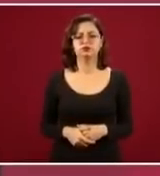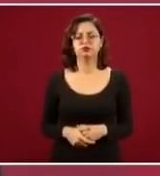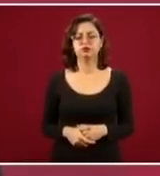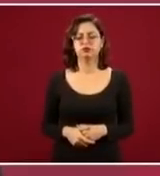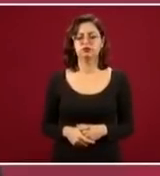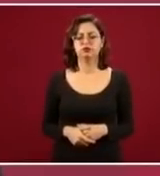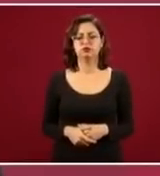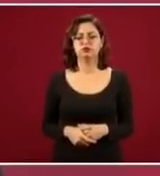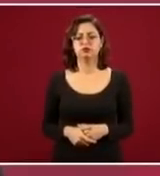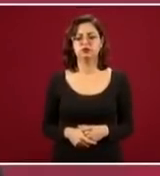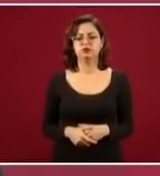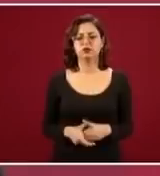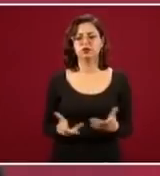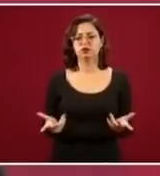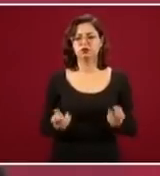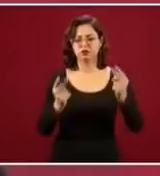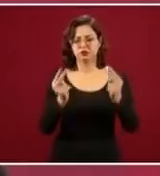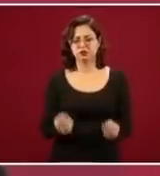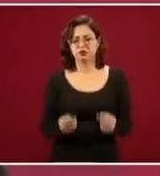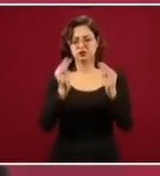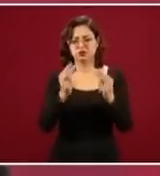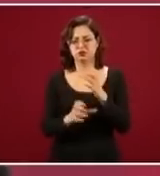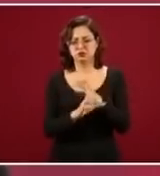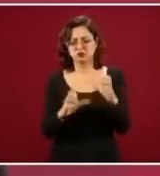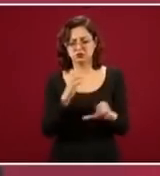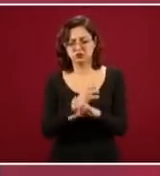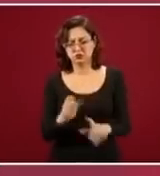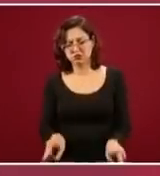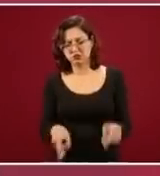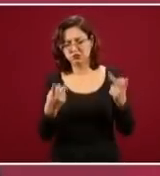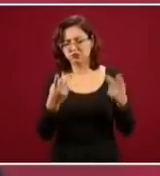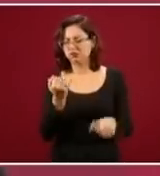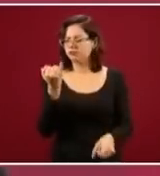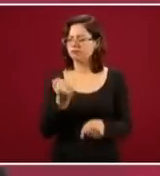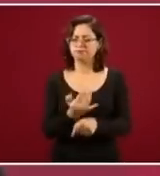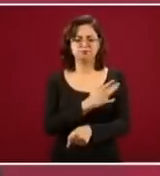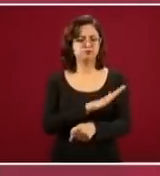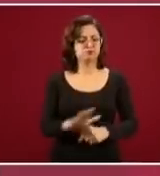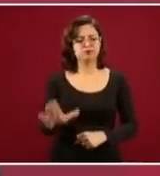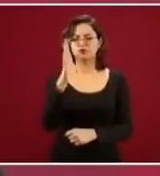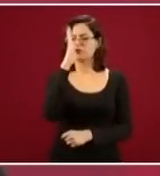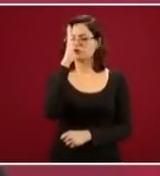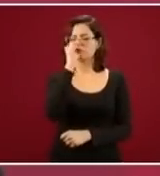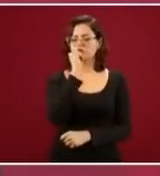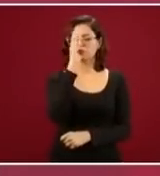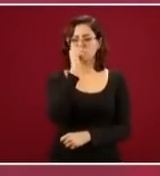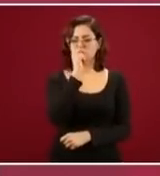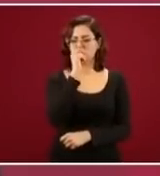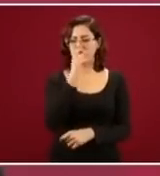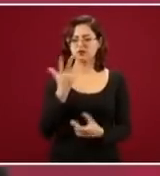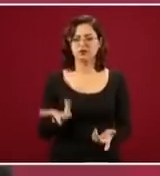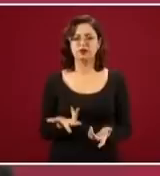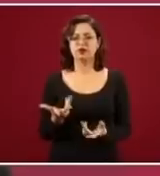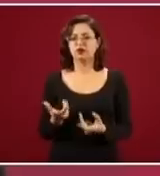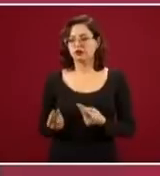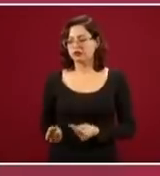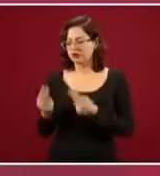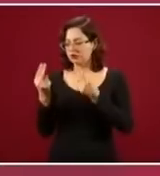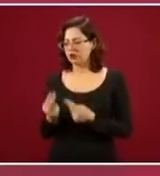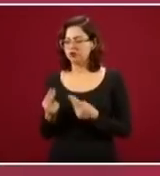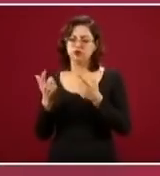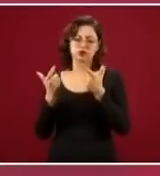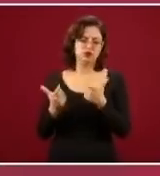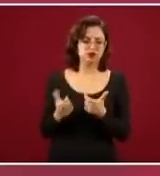convertirse en una mercancía. Eso está por encima de cualquier interés económico.